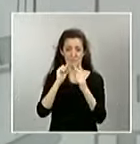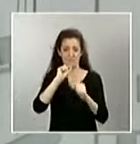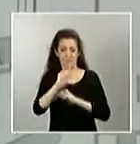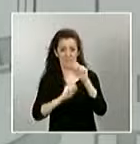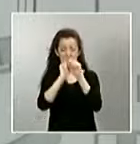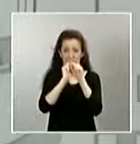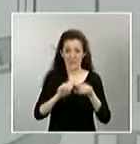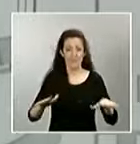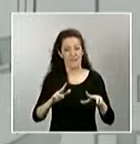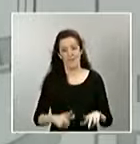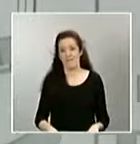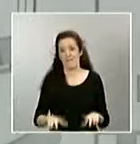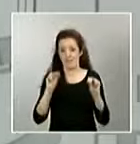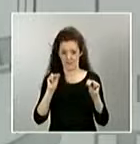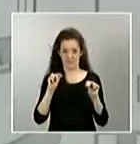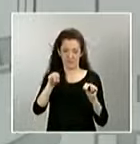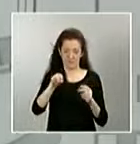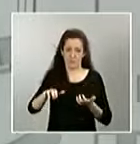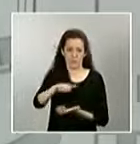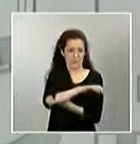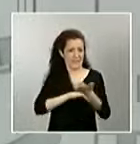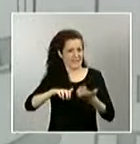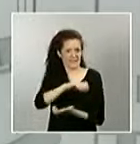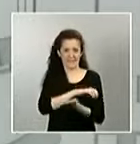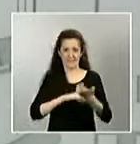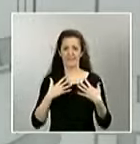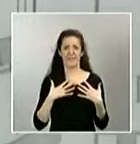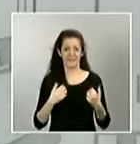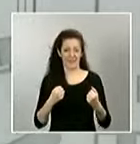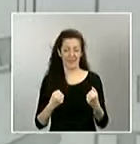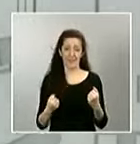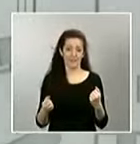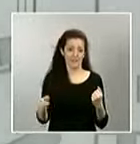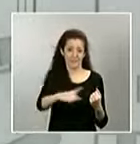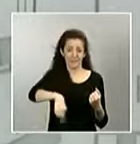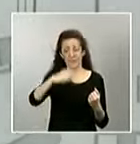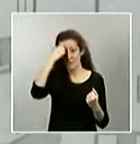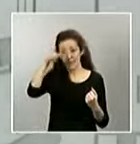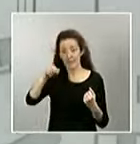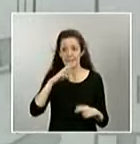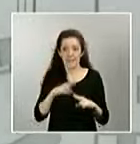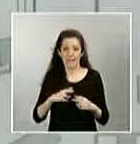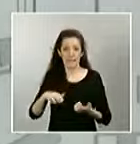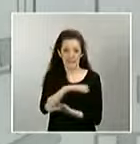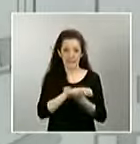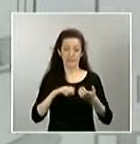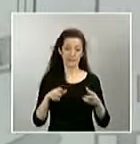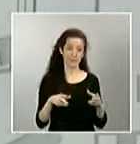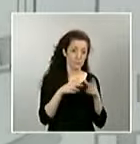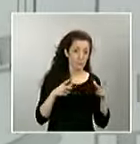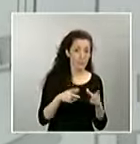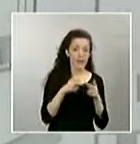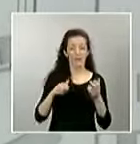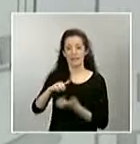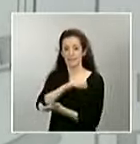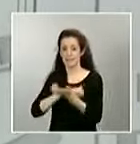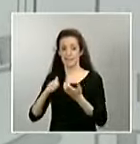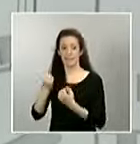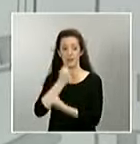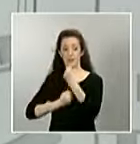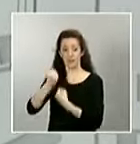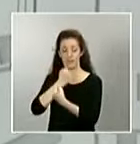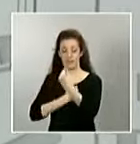sanitaria que se está convirtiendo ya, como saben, en una crisis social y en una crisis económica. En